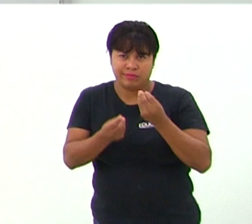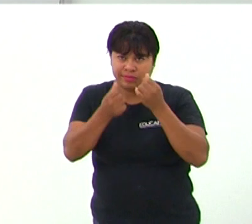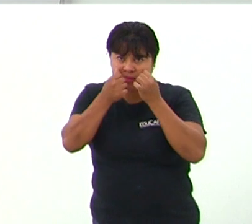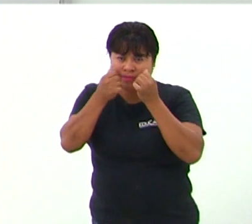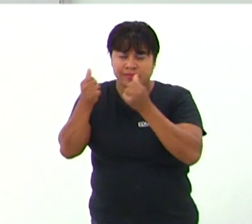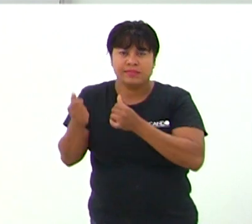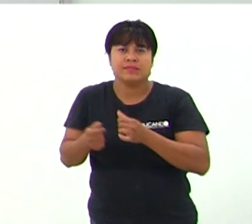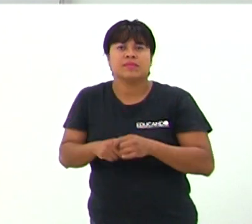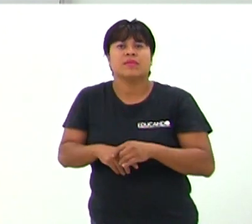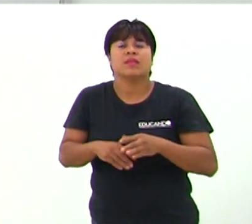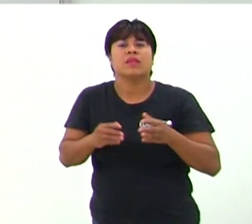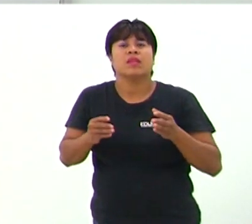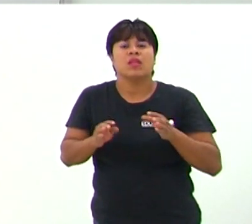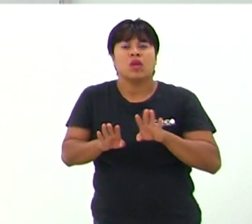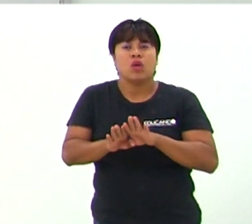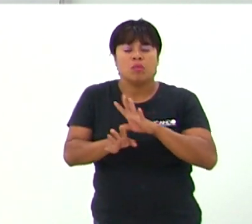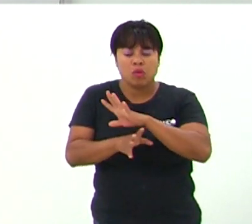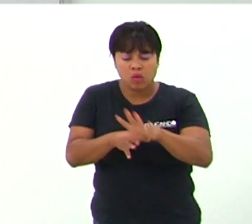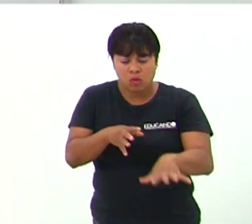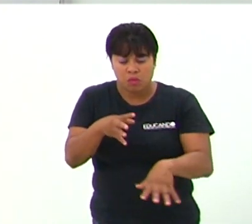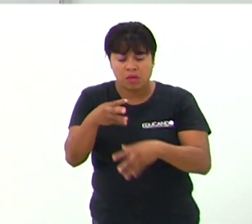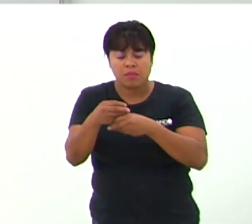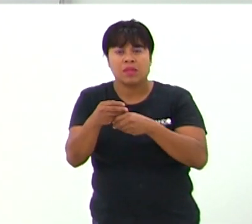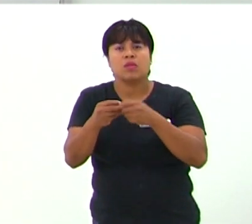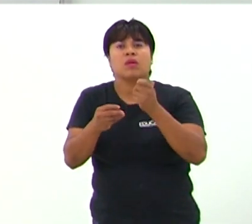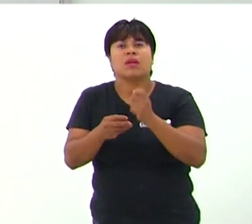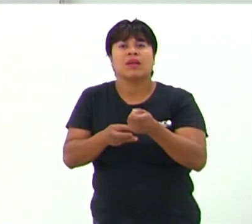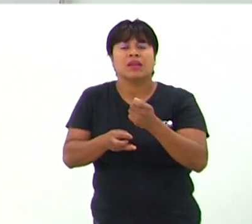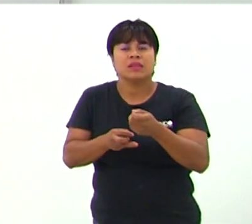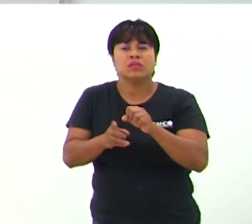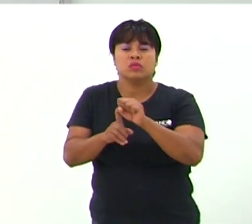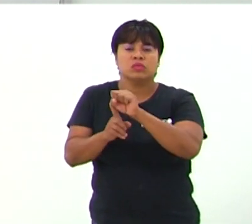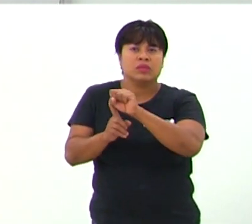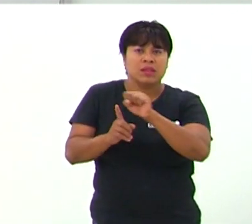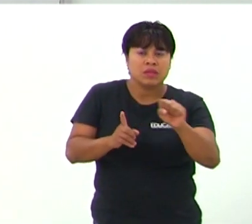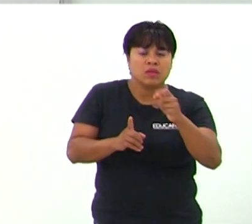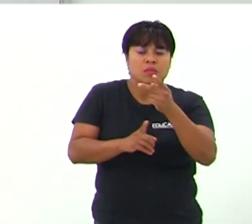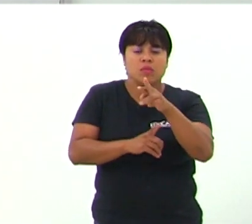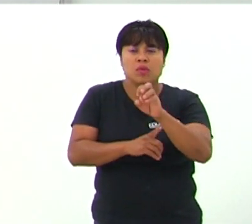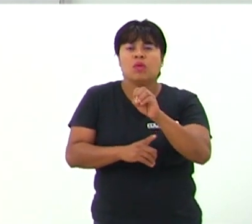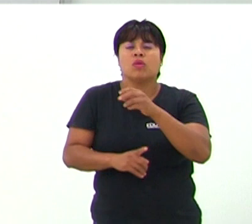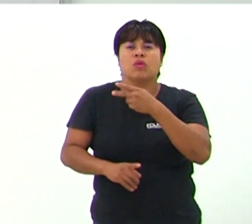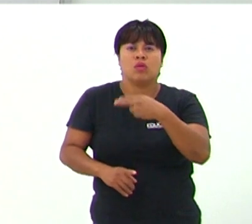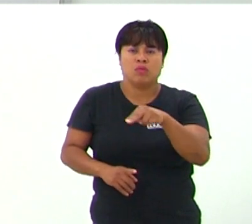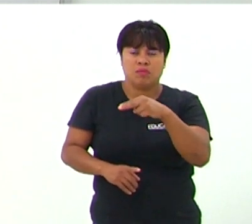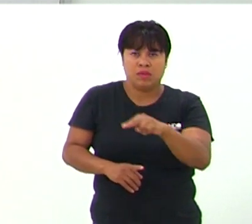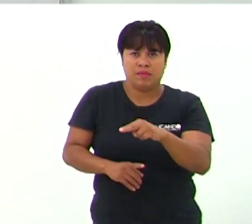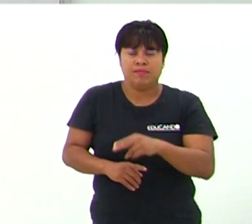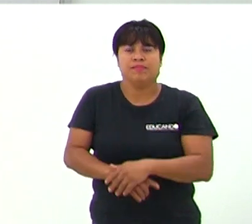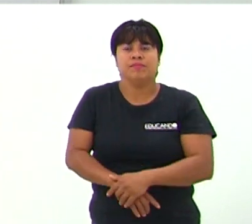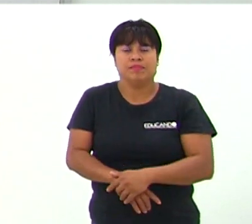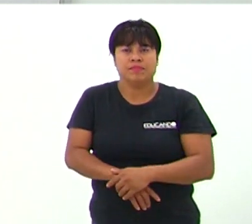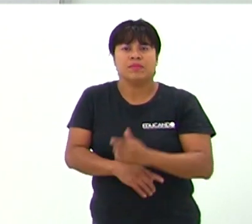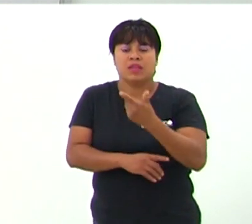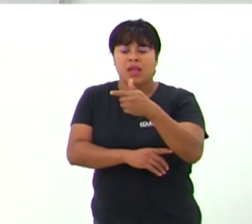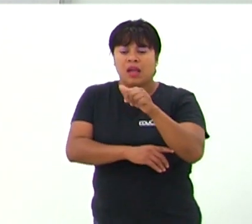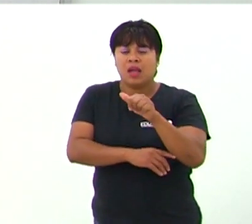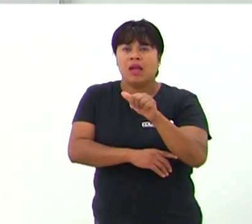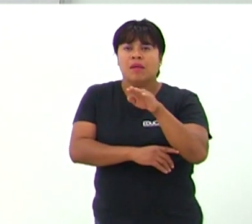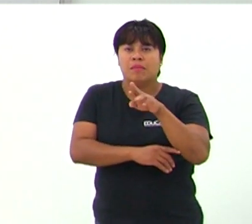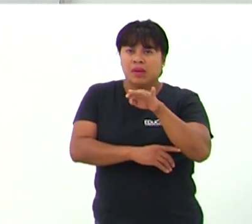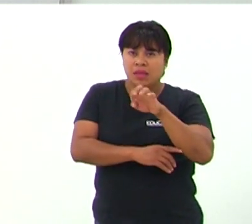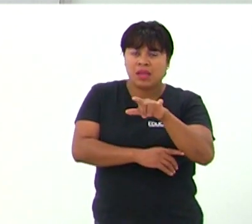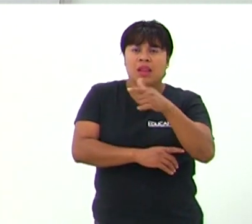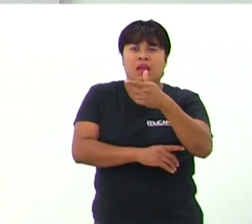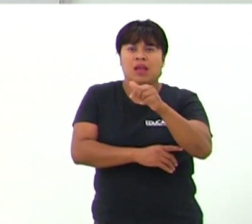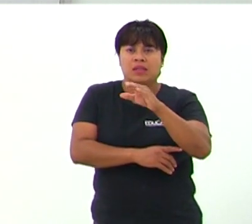atención, complemento de lo que es el sustantivo o pronombre. Gabriel García